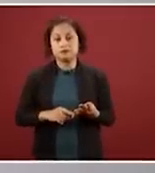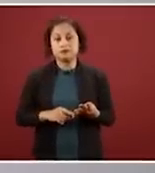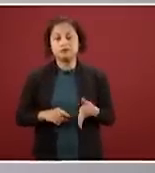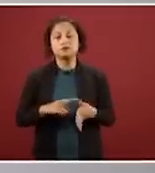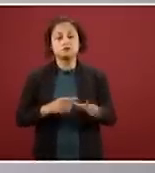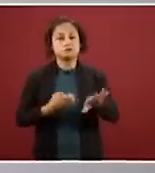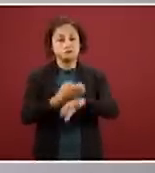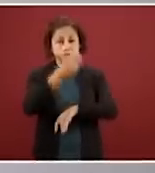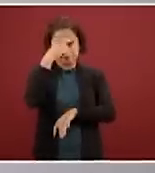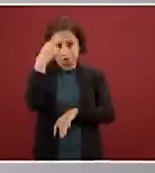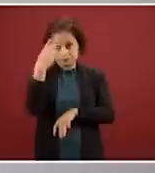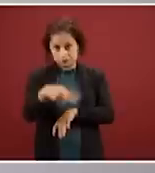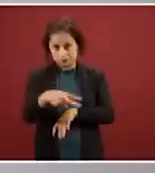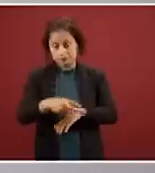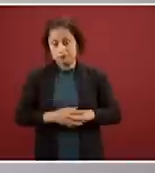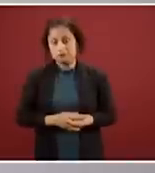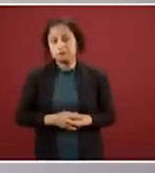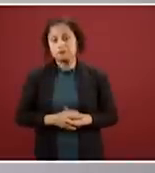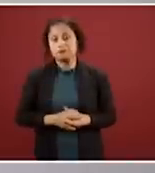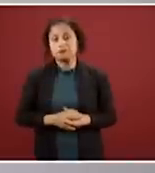Estado de México,